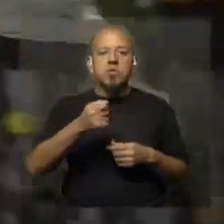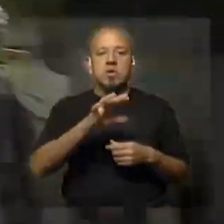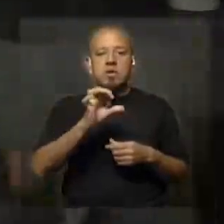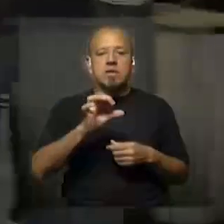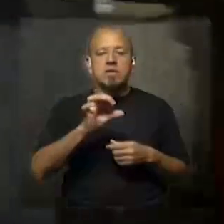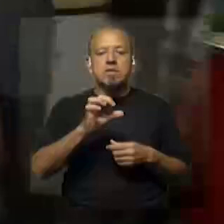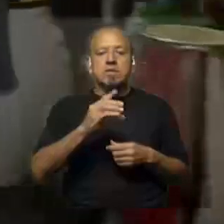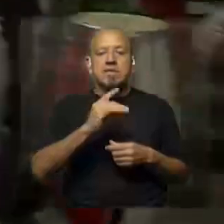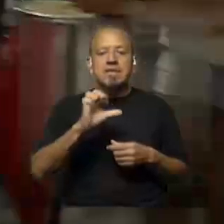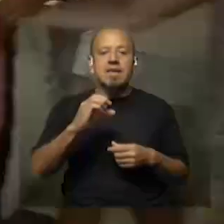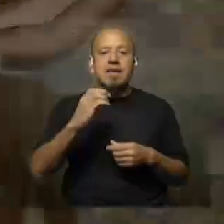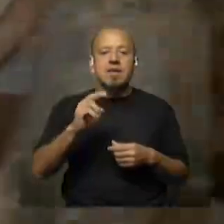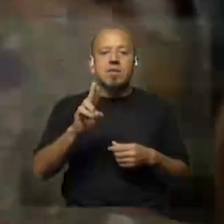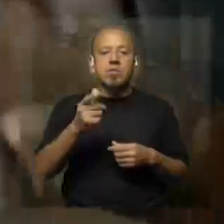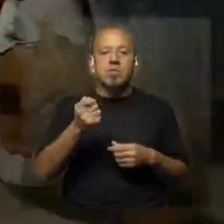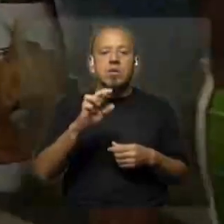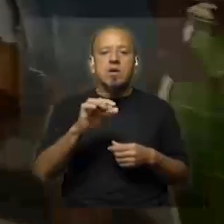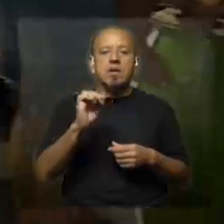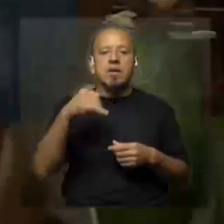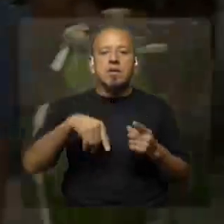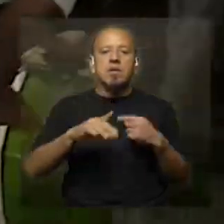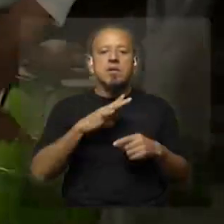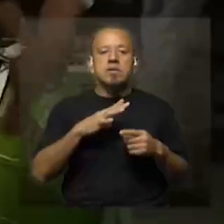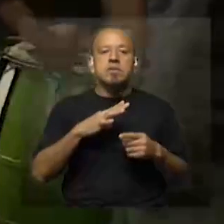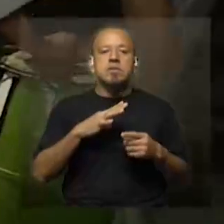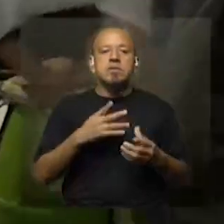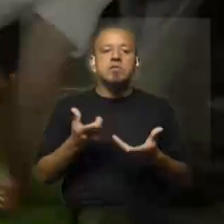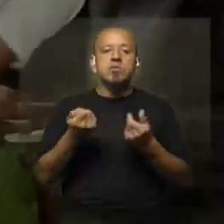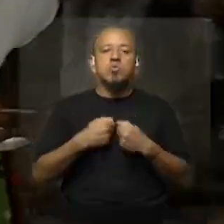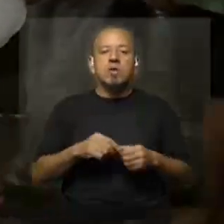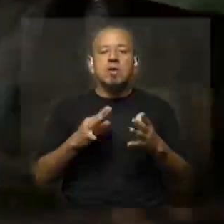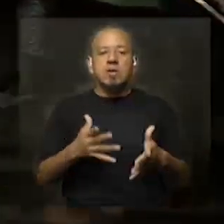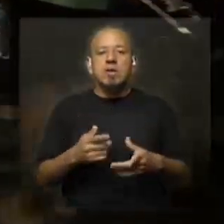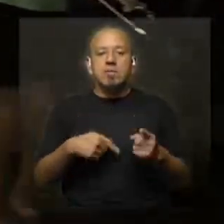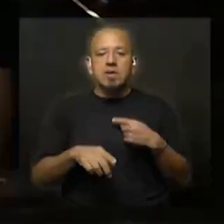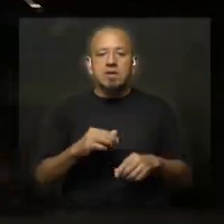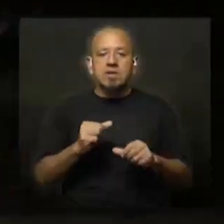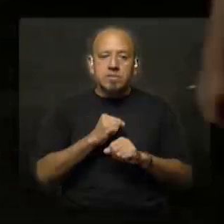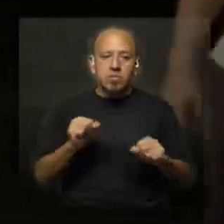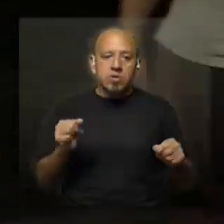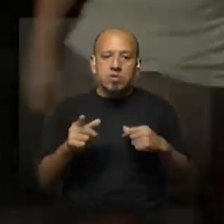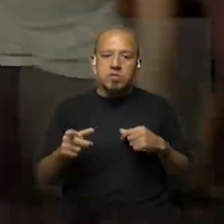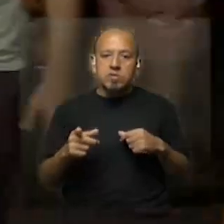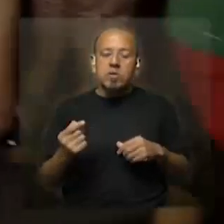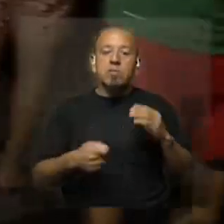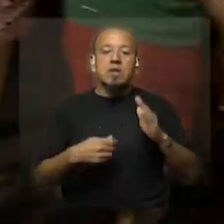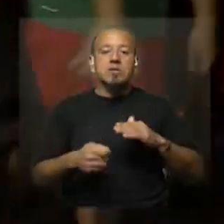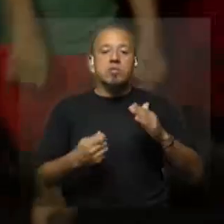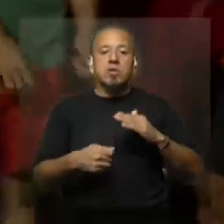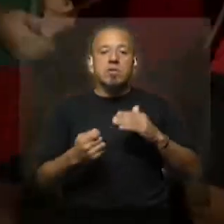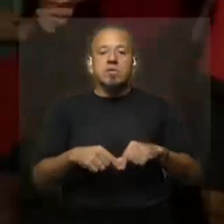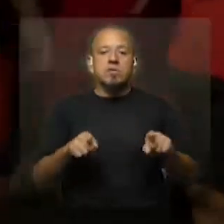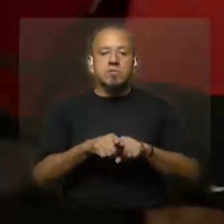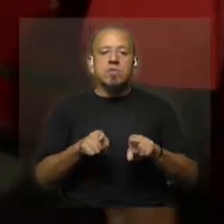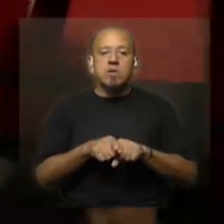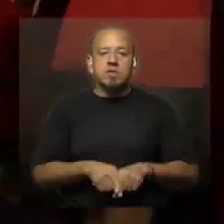también siempre la virtud de que viene algún referente y nos da una pauta a qué mejorar para que se parezca a lo que tocaban ellos en sus tiempos. Y